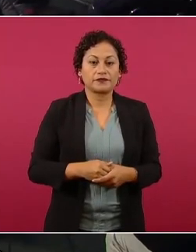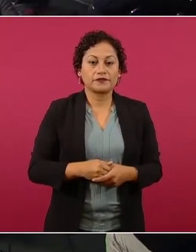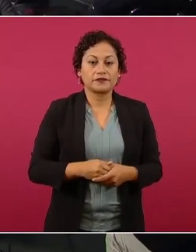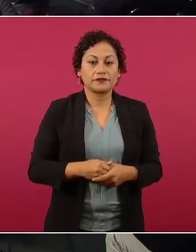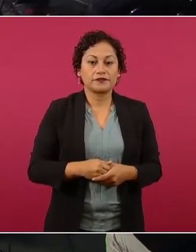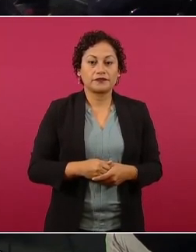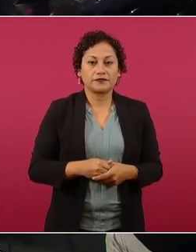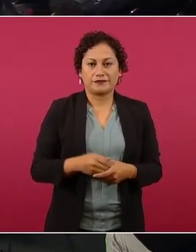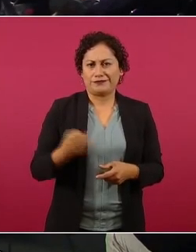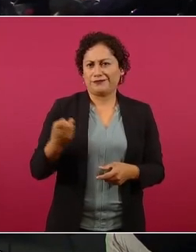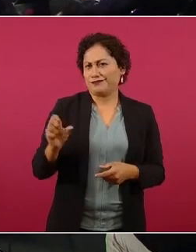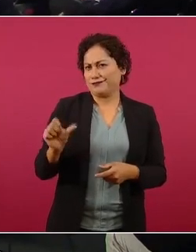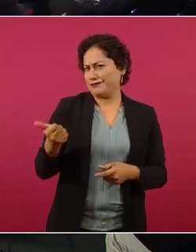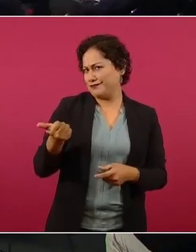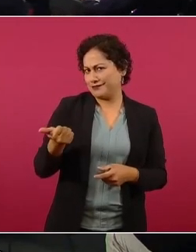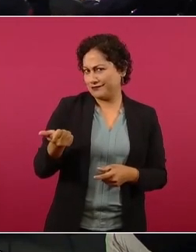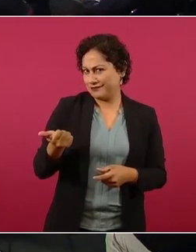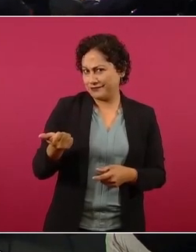Ese es otro.